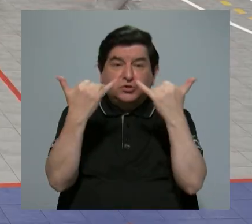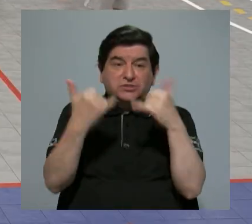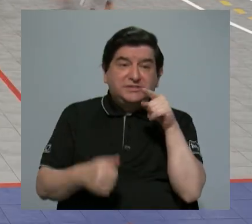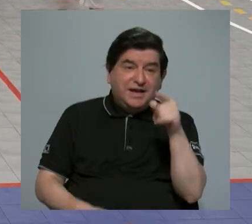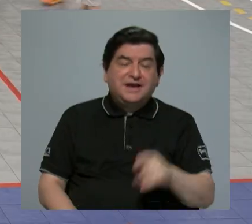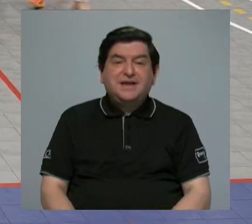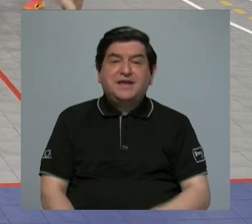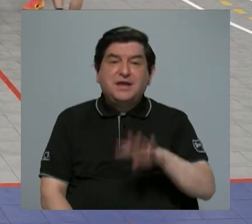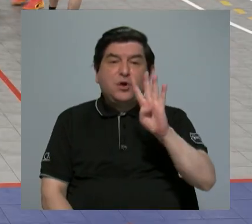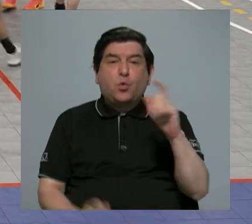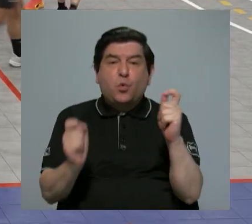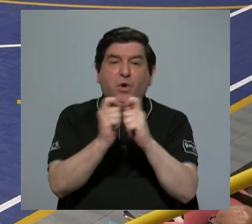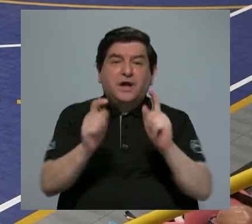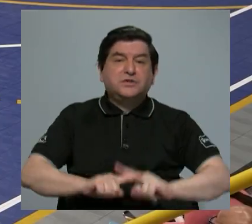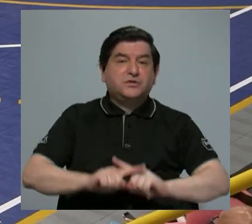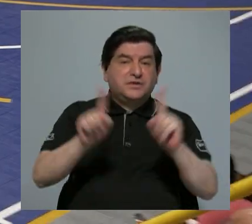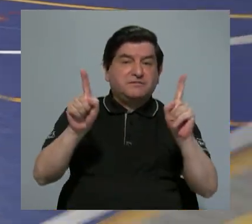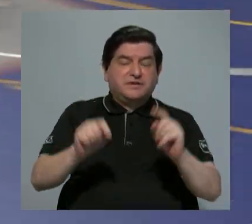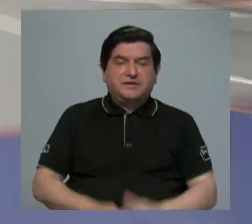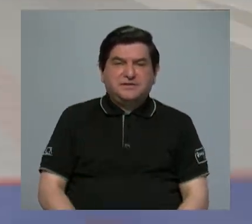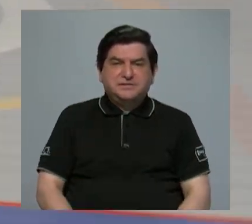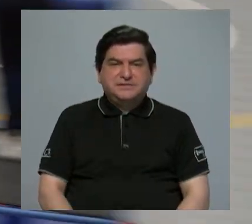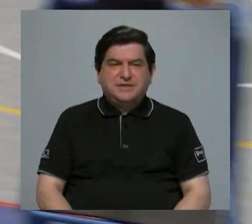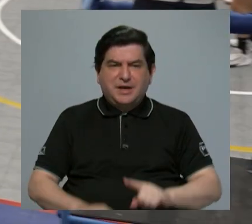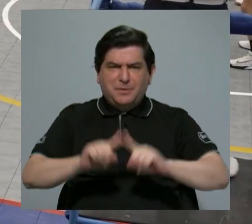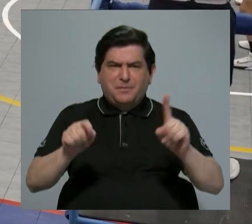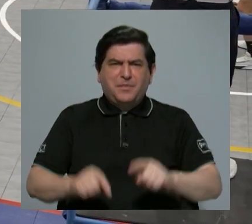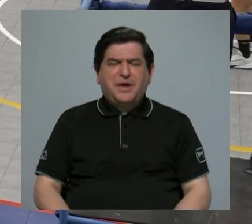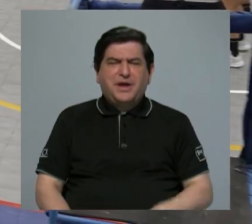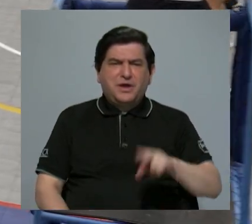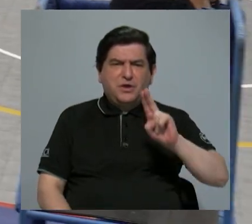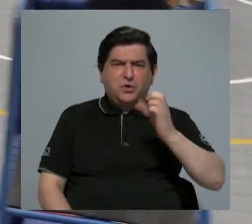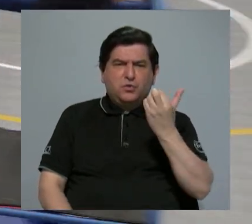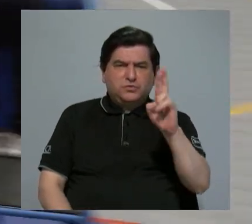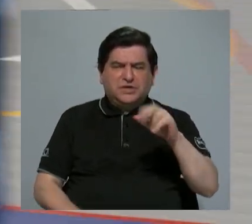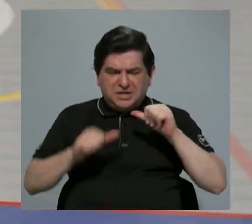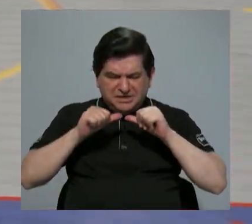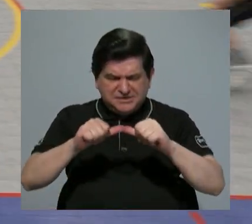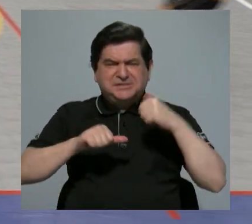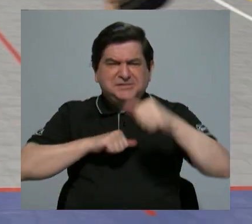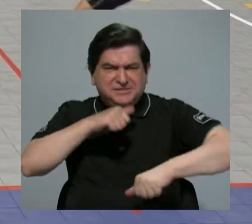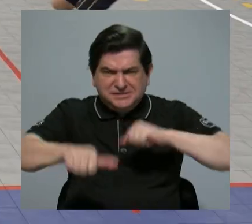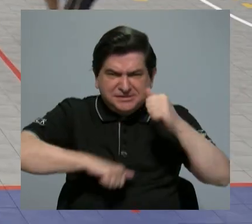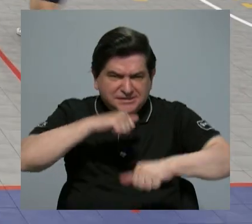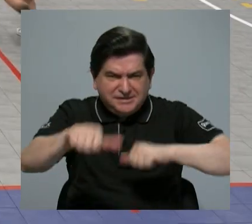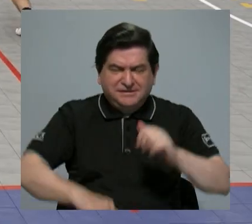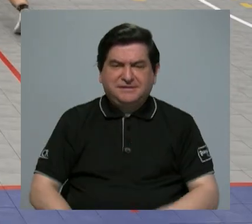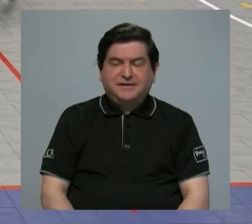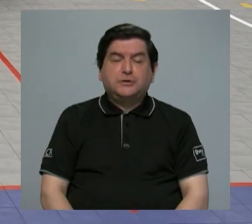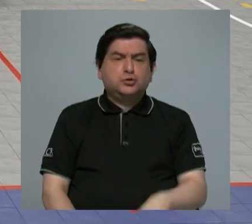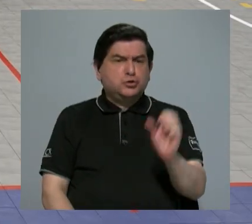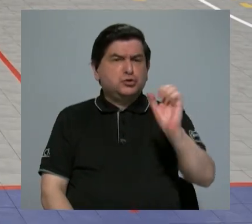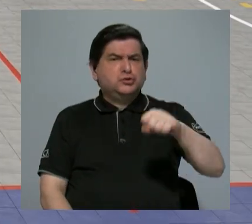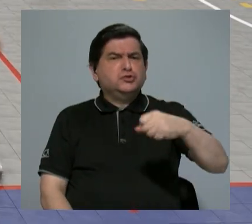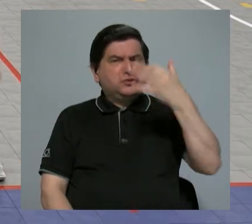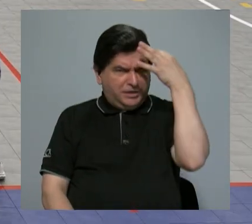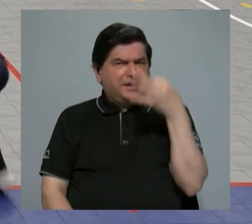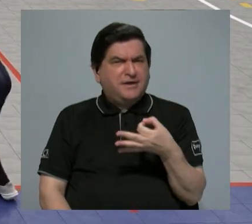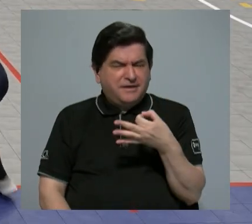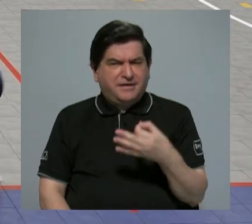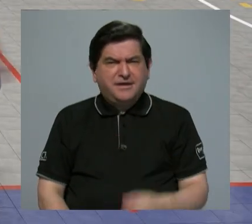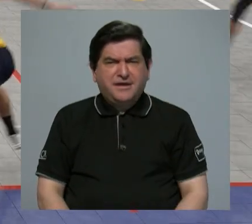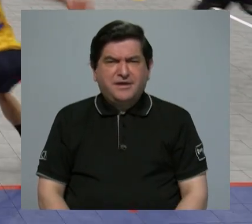se habían sacado sus 4 puntitos, pero la UCR se negaba a morir en esta instancia todavía. Sí,